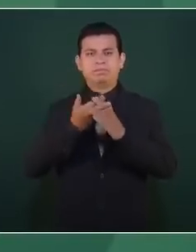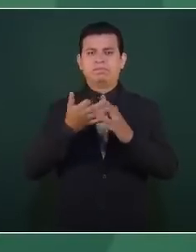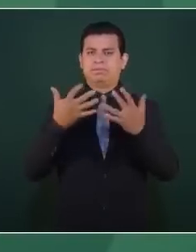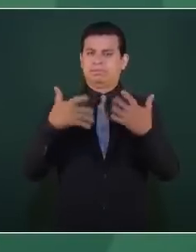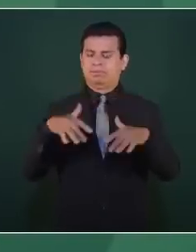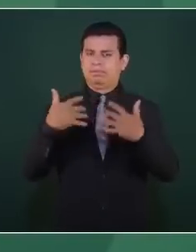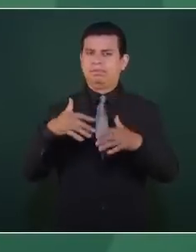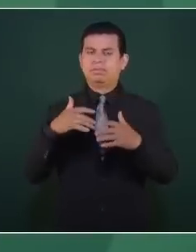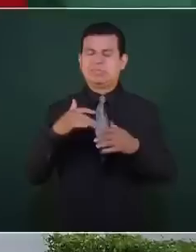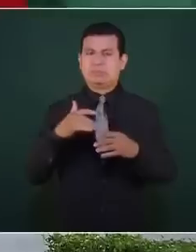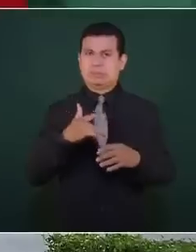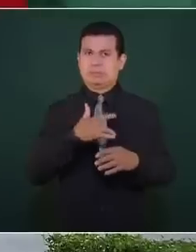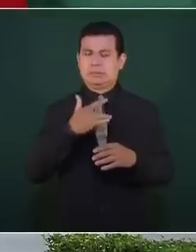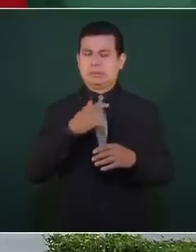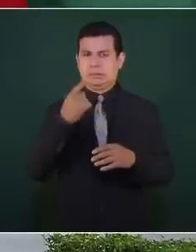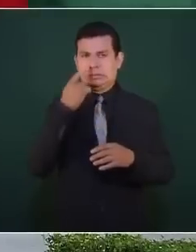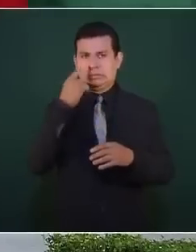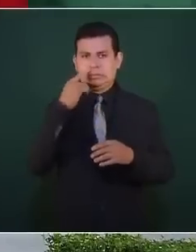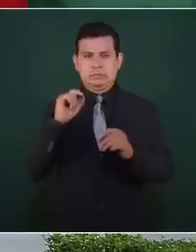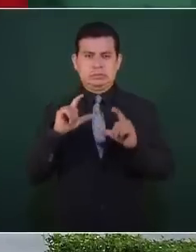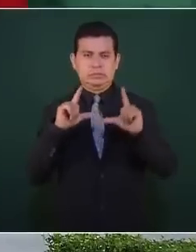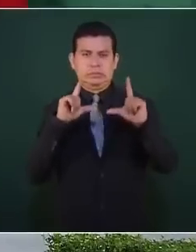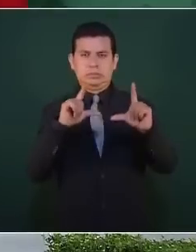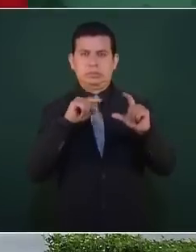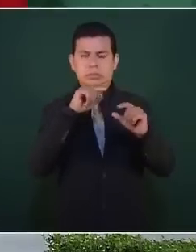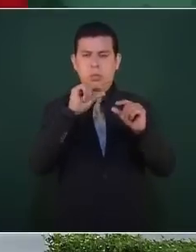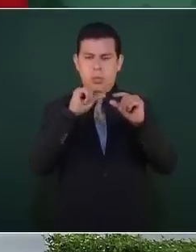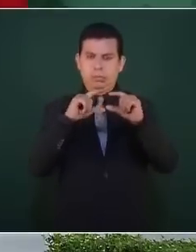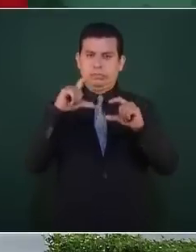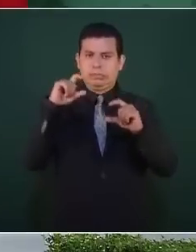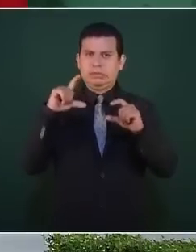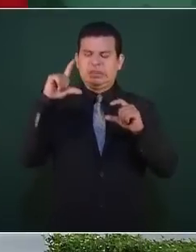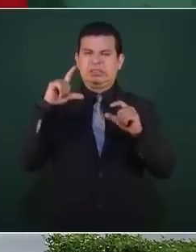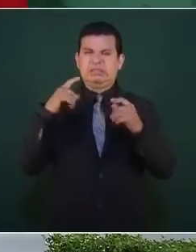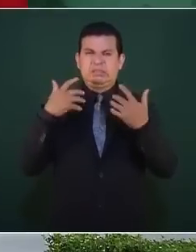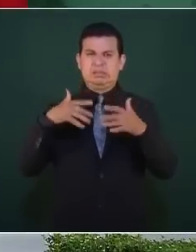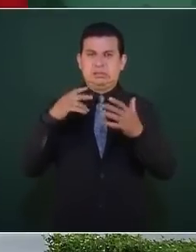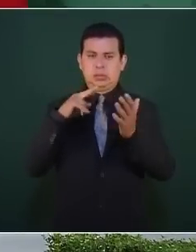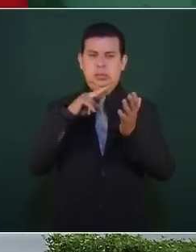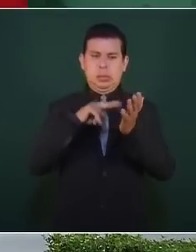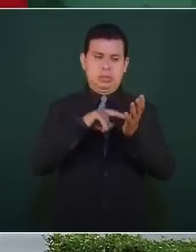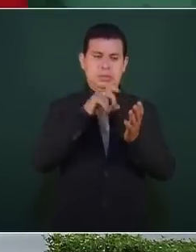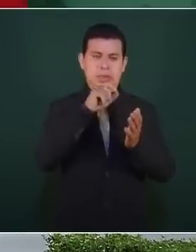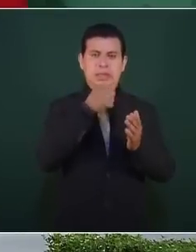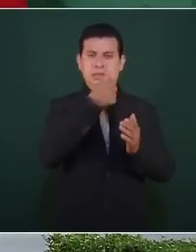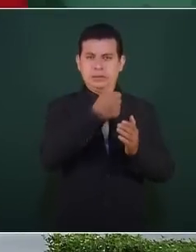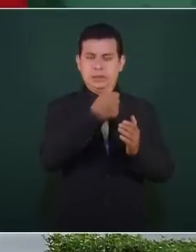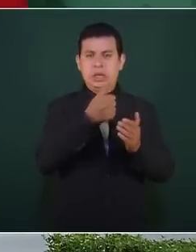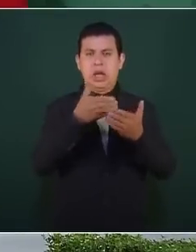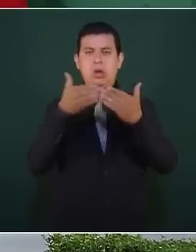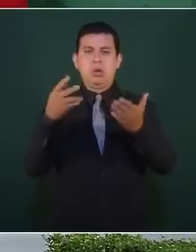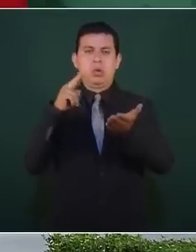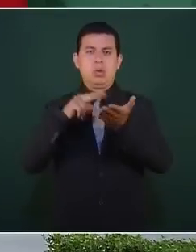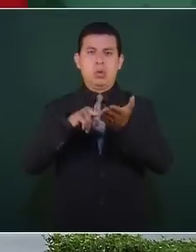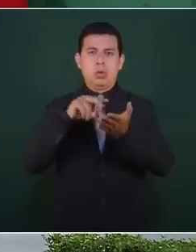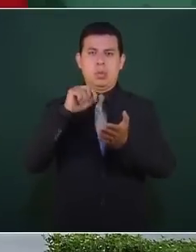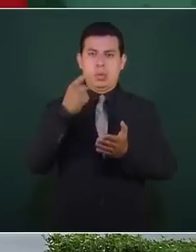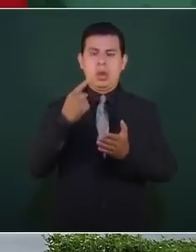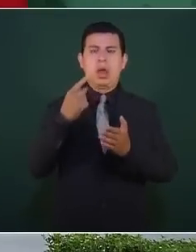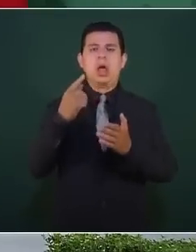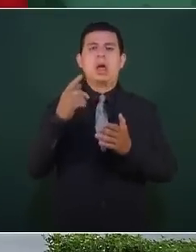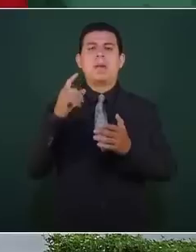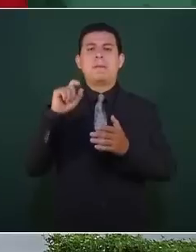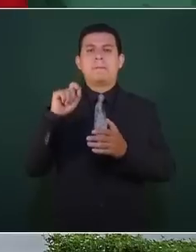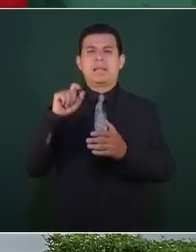aquí podemos ver en el acumulado anual 36 eventos en el 2020 y en el 21, 27.